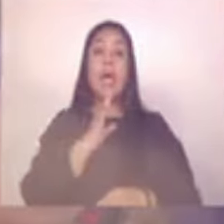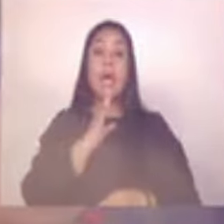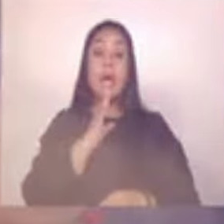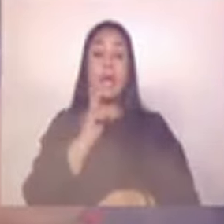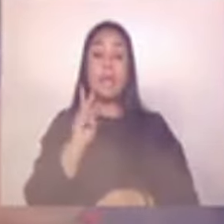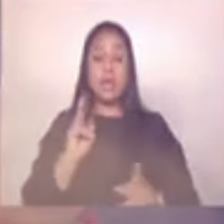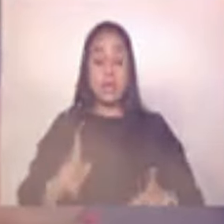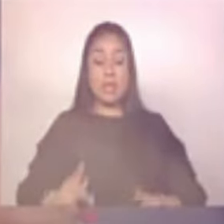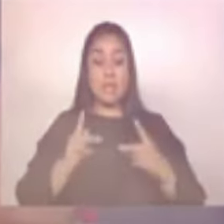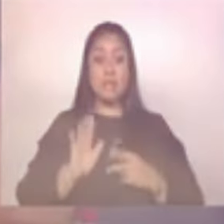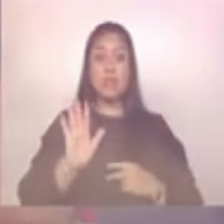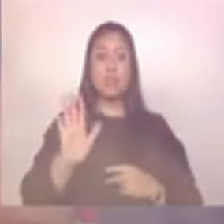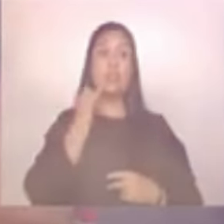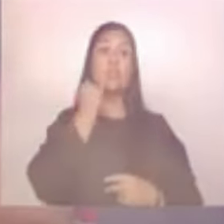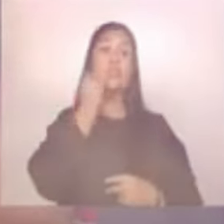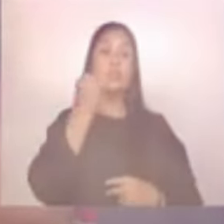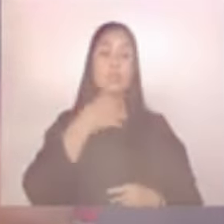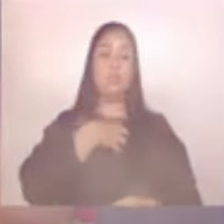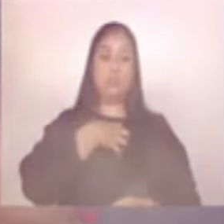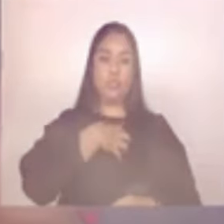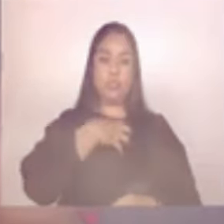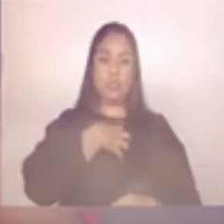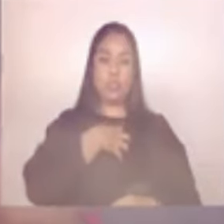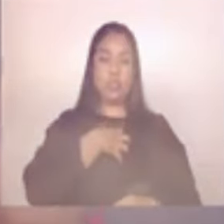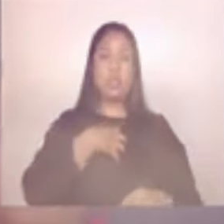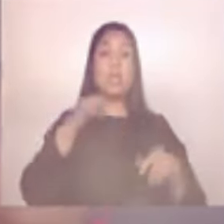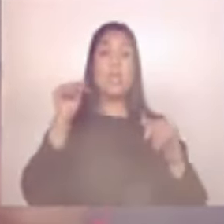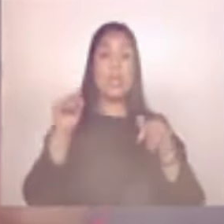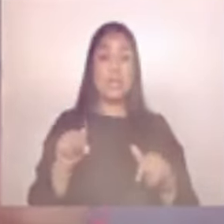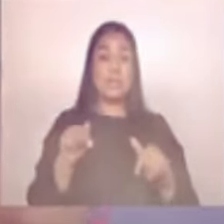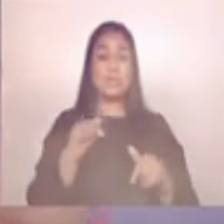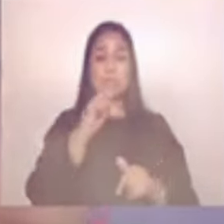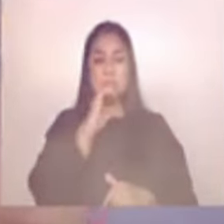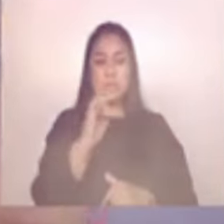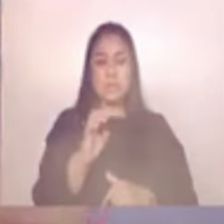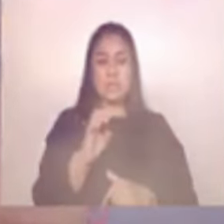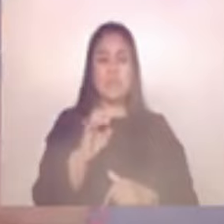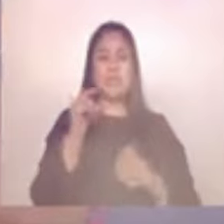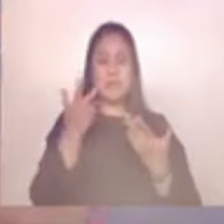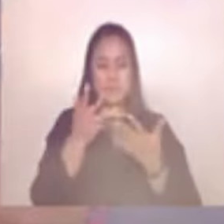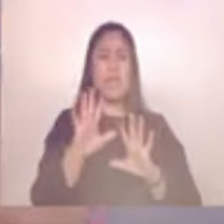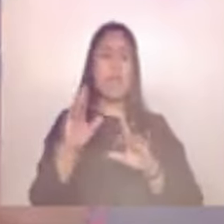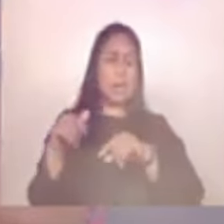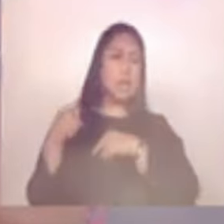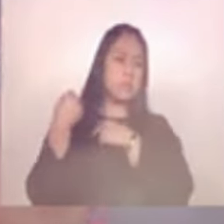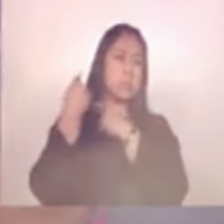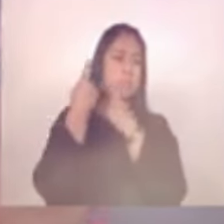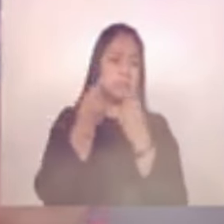en su idioma materno. Esto es algo que se ha venido ya desarrollando a